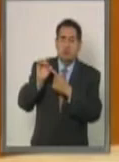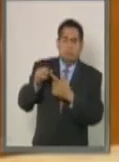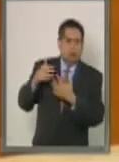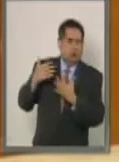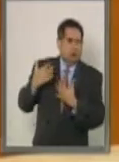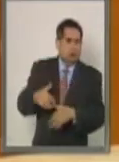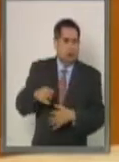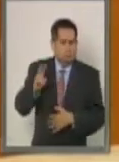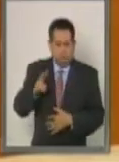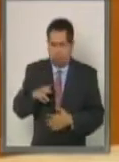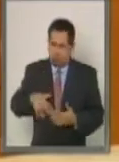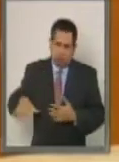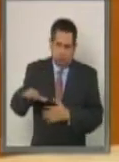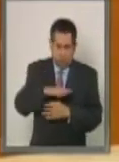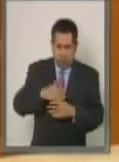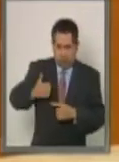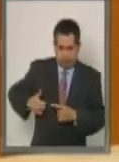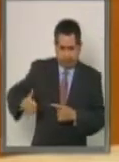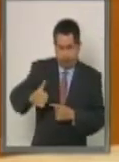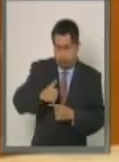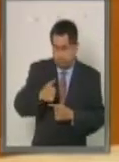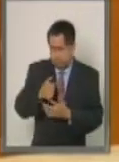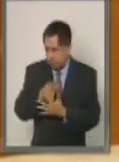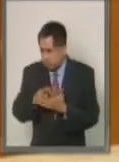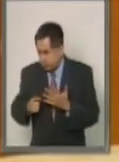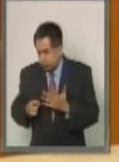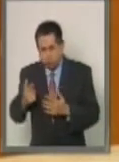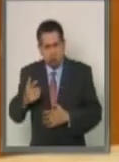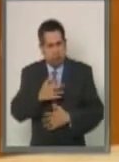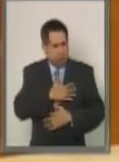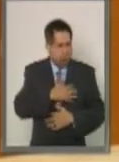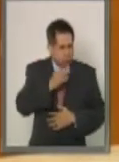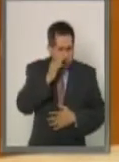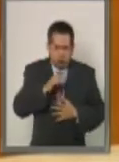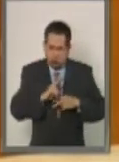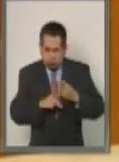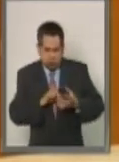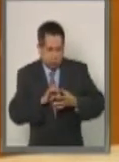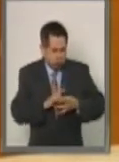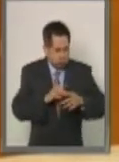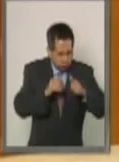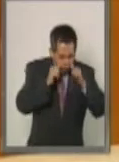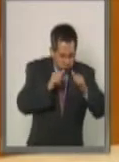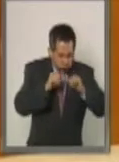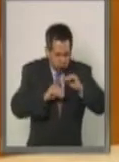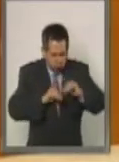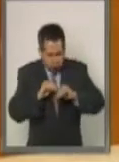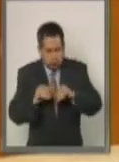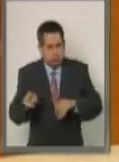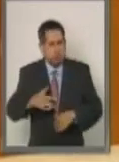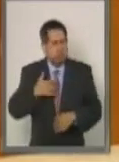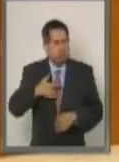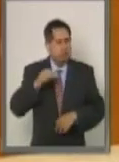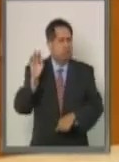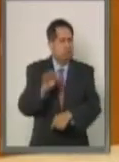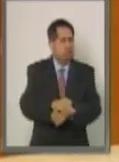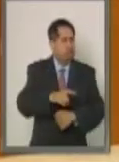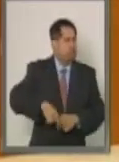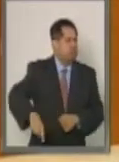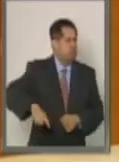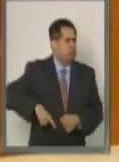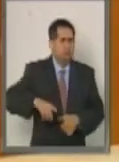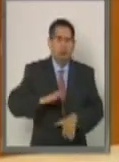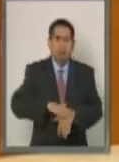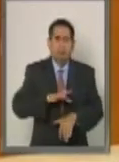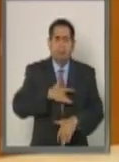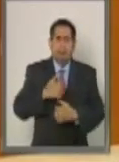de todos y cada uno su compromiso para brindarle al Estado mexicano